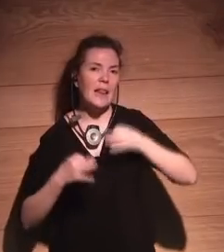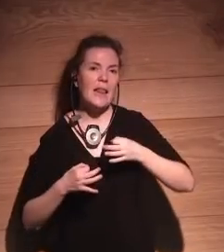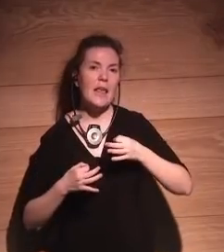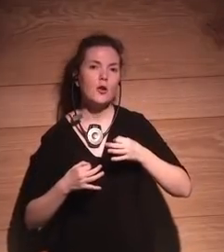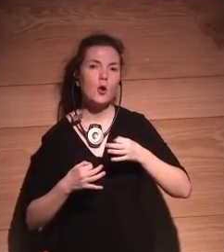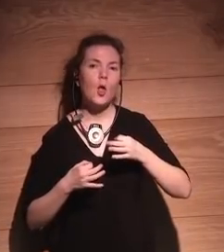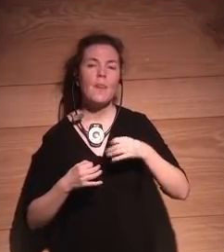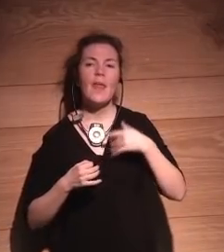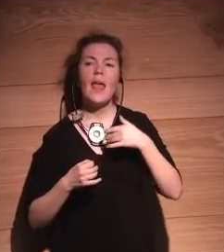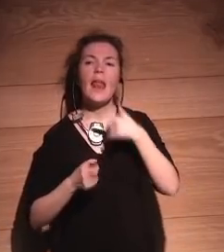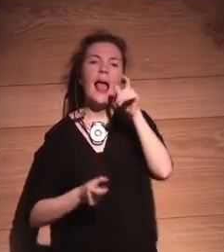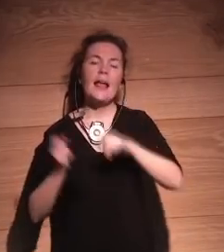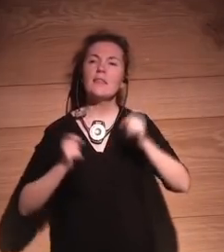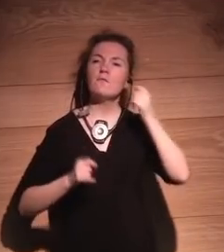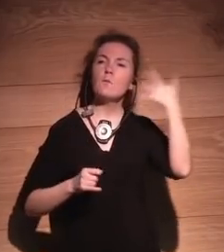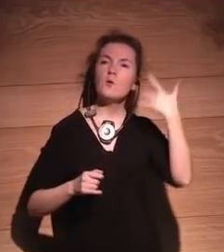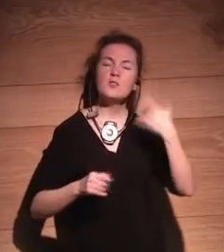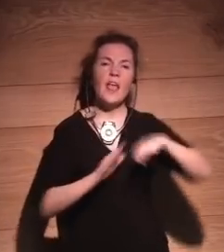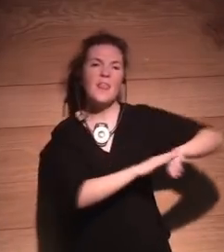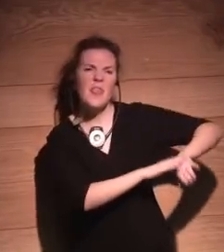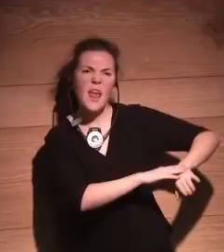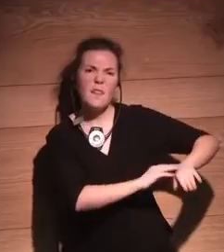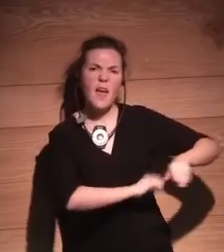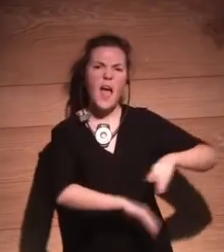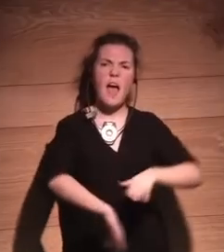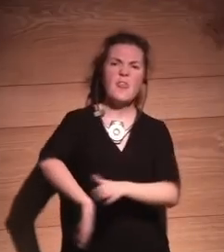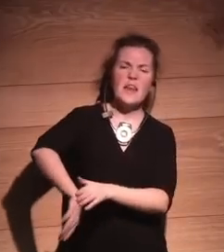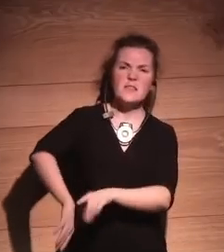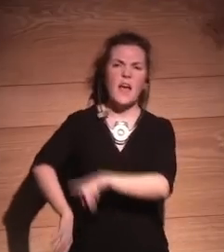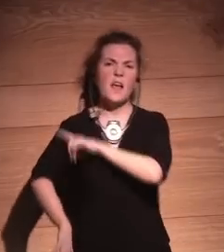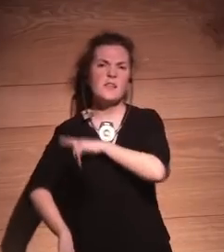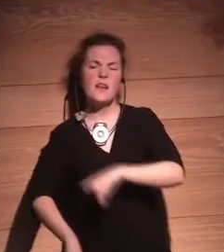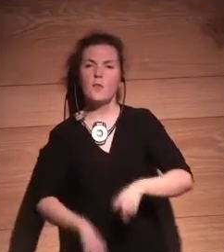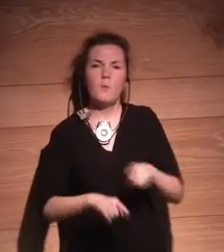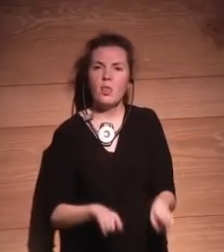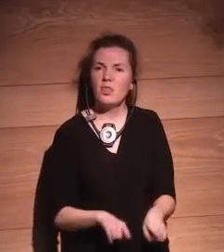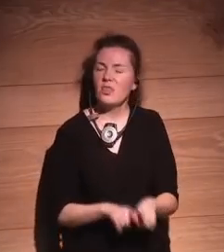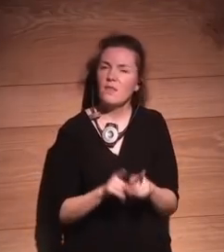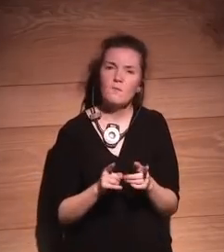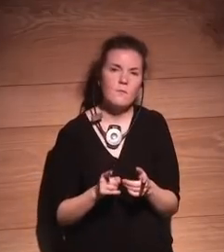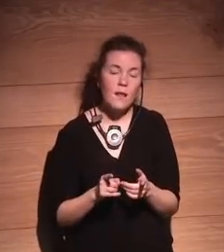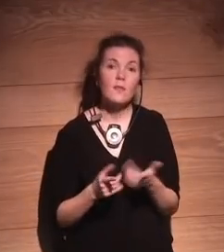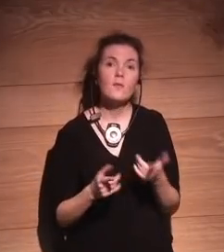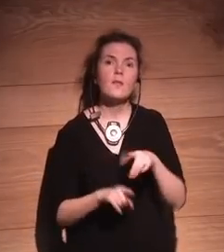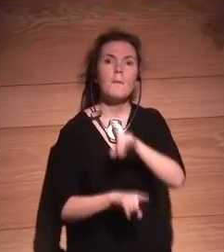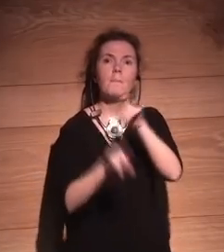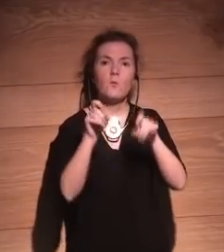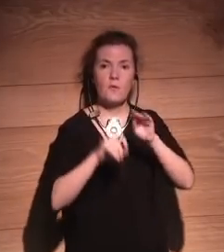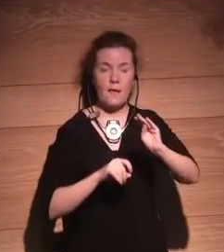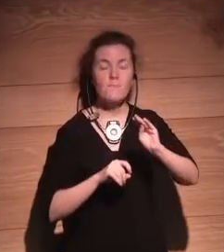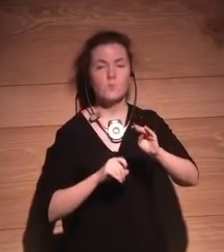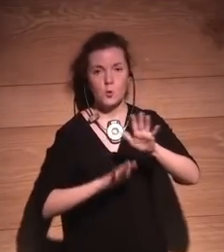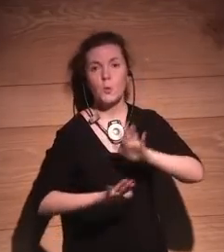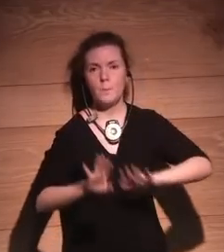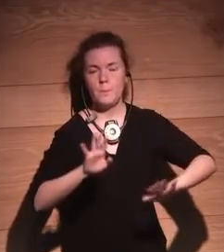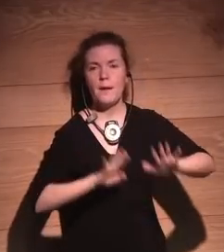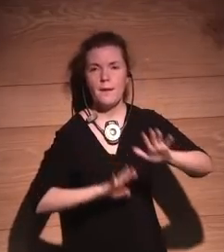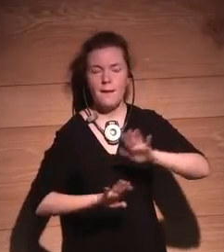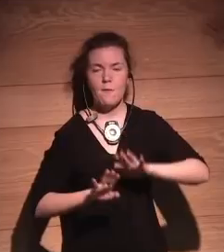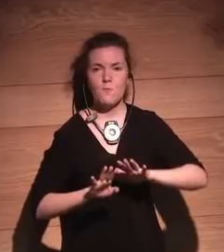los populismos de extrema izquierda, extrema derecha, da igual. Claro, la pregunta que os voy a hacer es complicada,